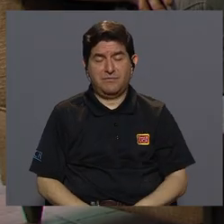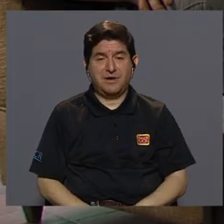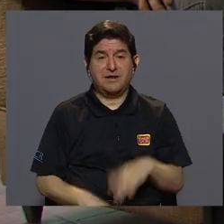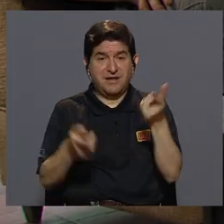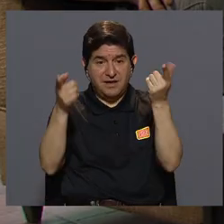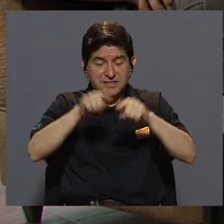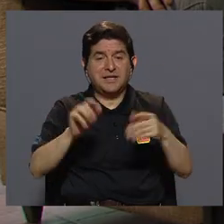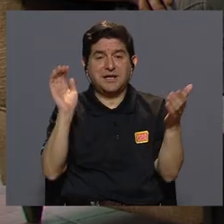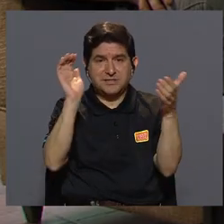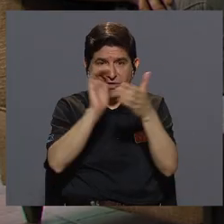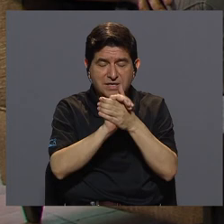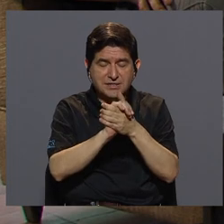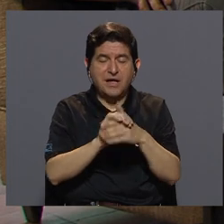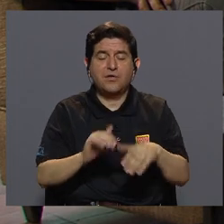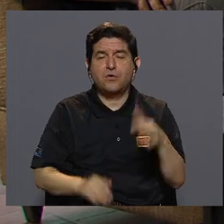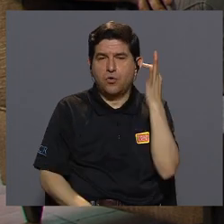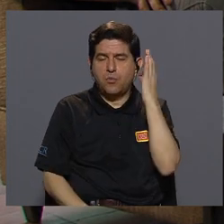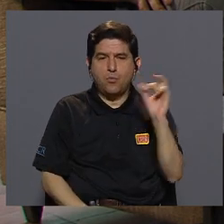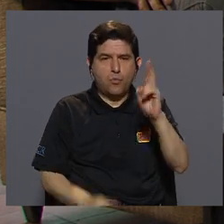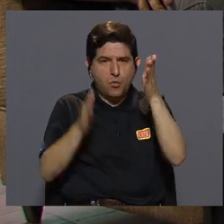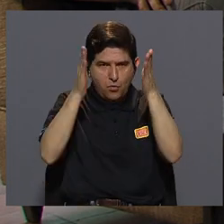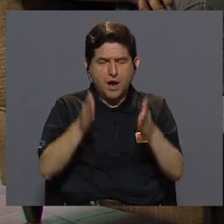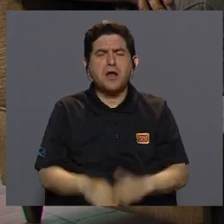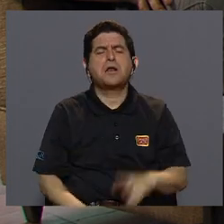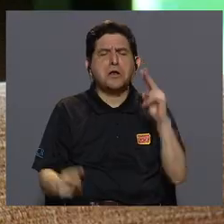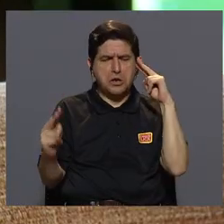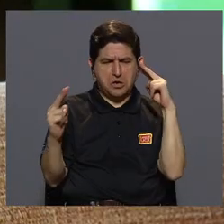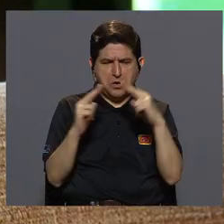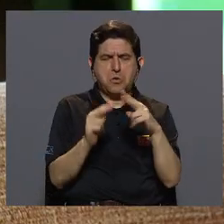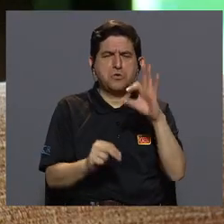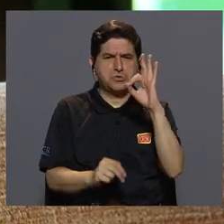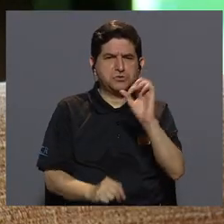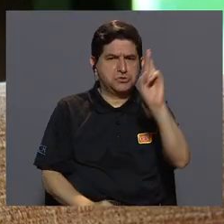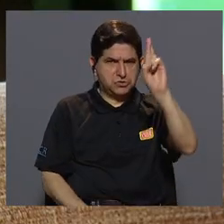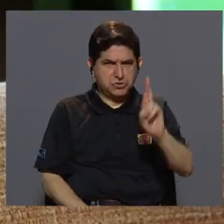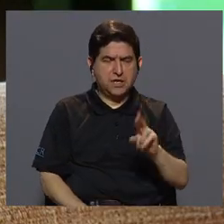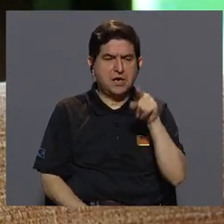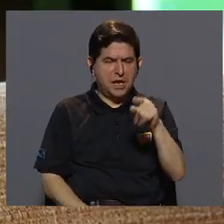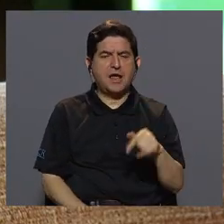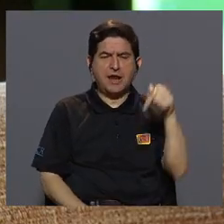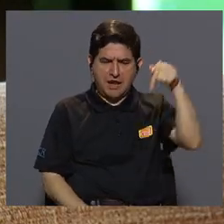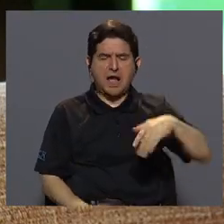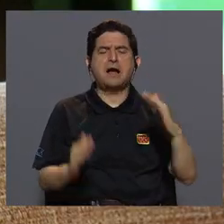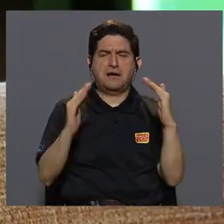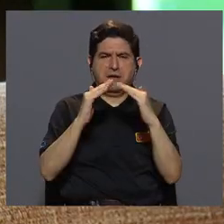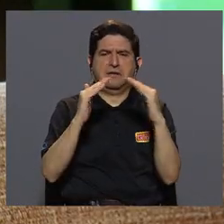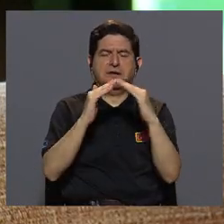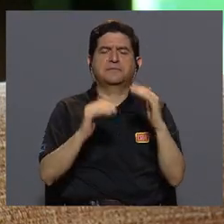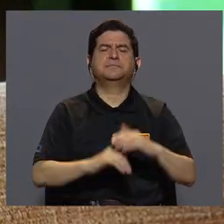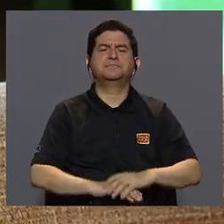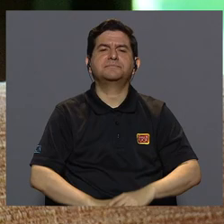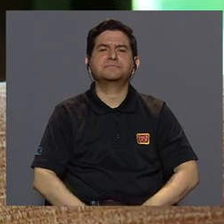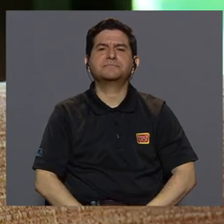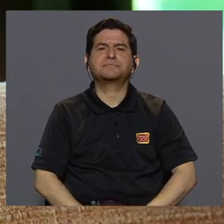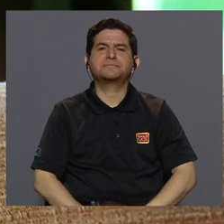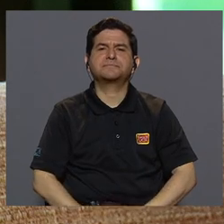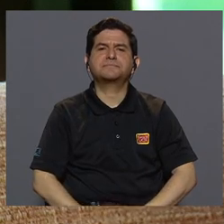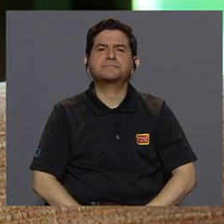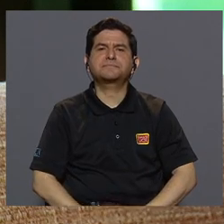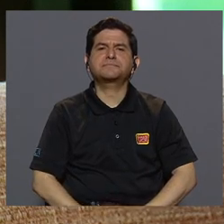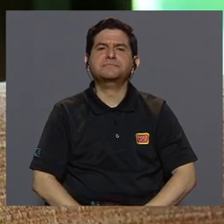es casado con una costarricense. Y conocía muy bien también Costa Rica, porque él había vivido acá en Costa Rica. Sí.